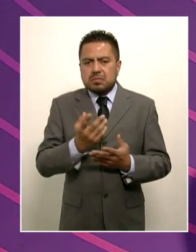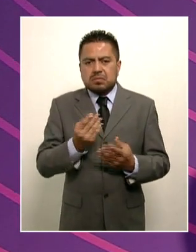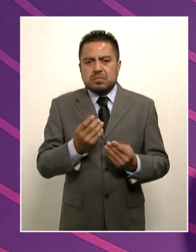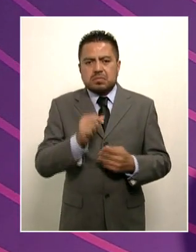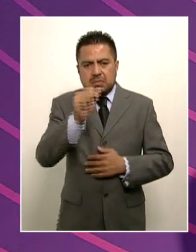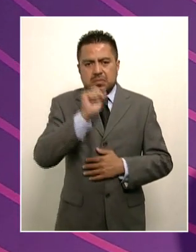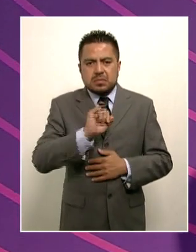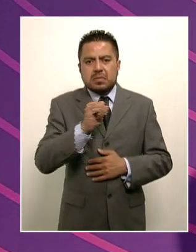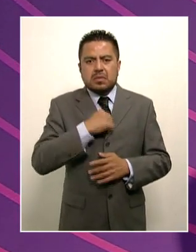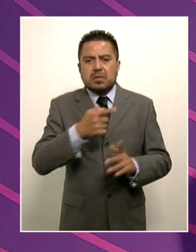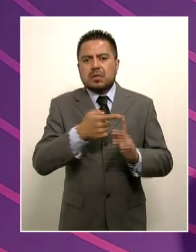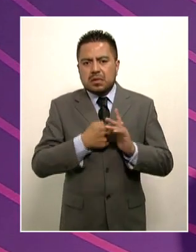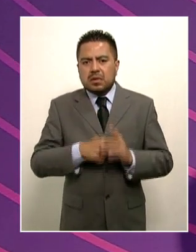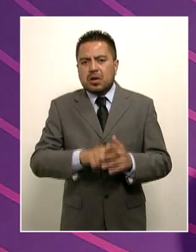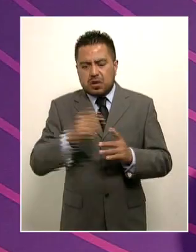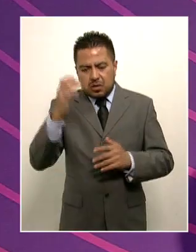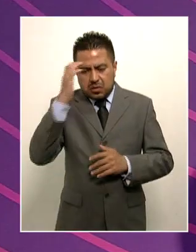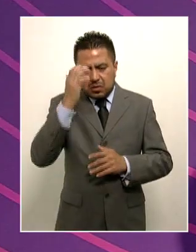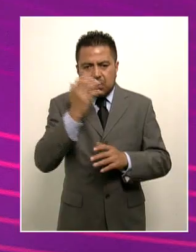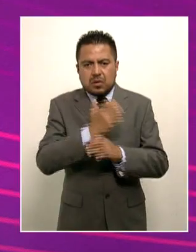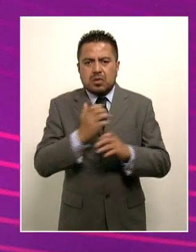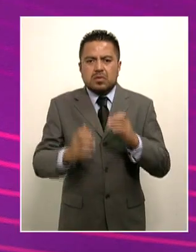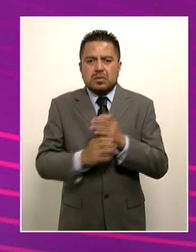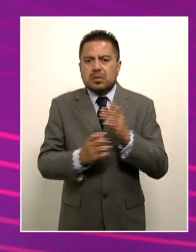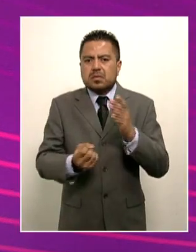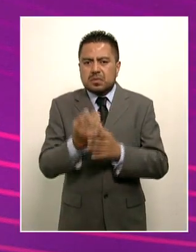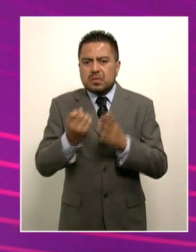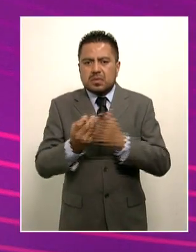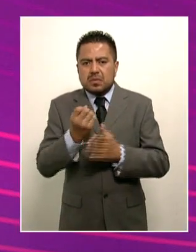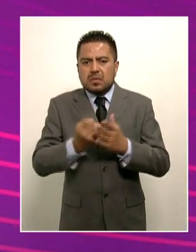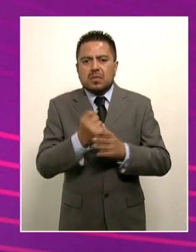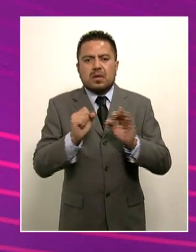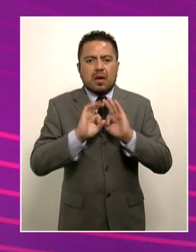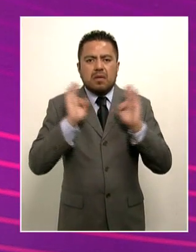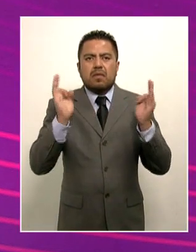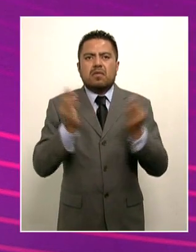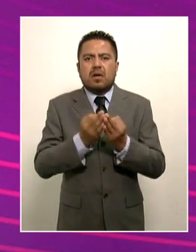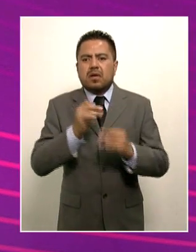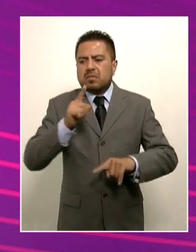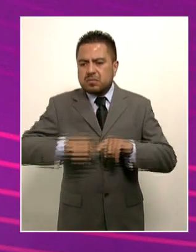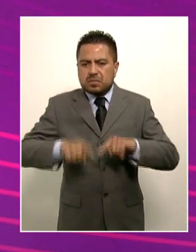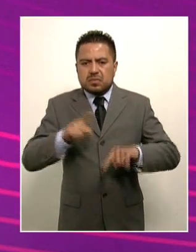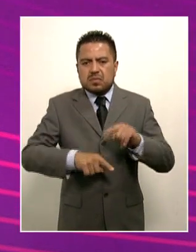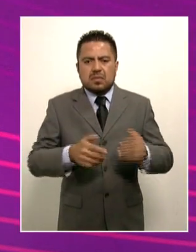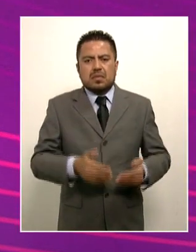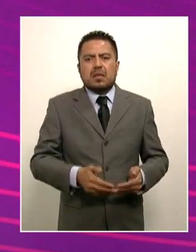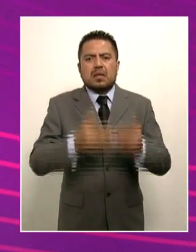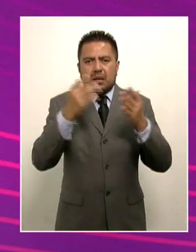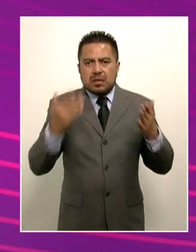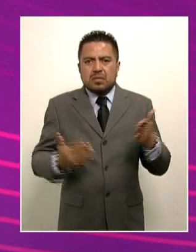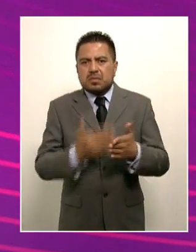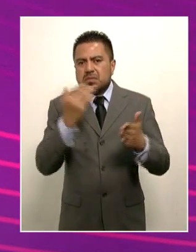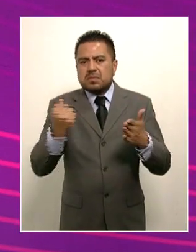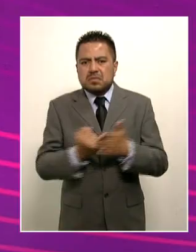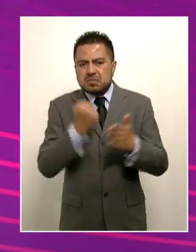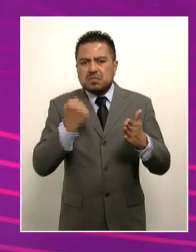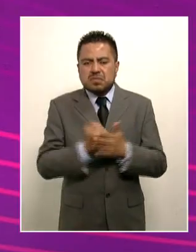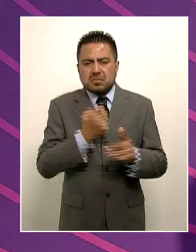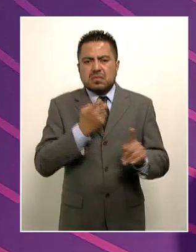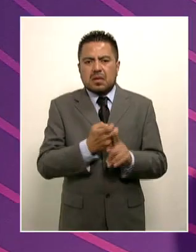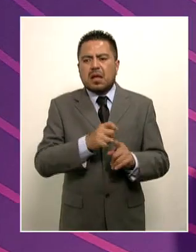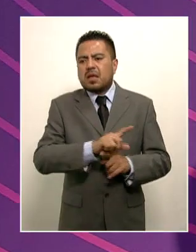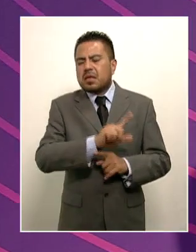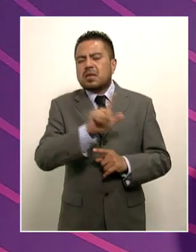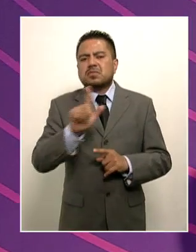porque empecé a conocer cosas nuevas, nuevas formas de ir eliminando esas barreras, y así fue